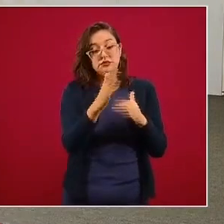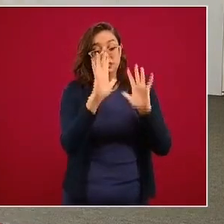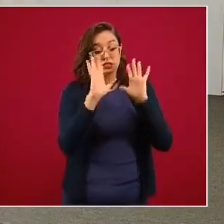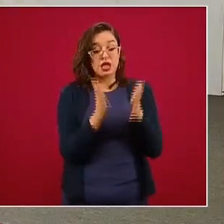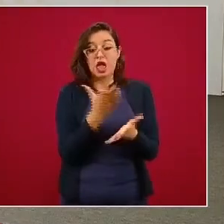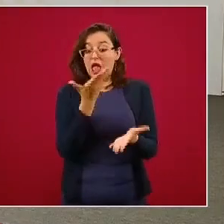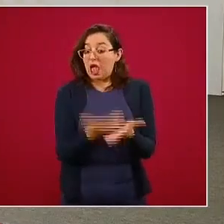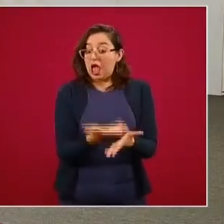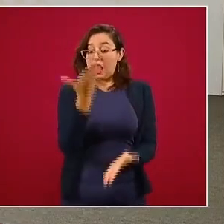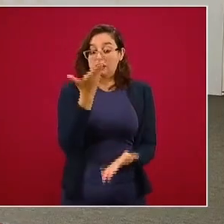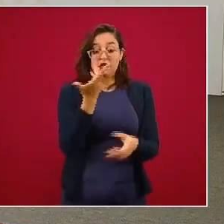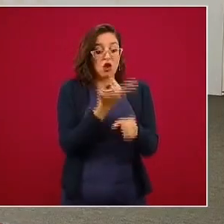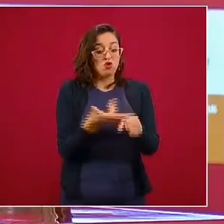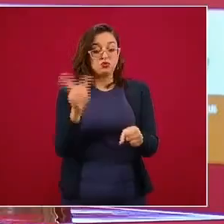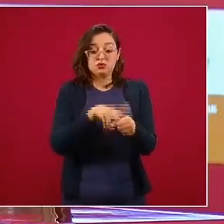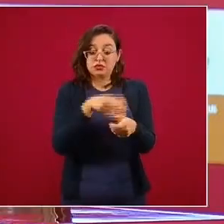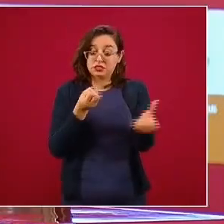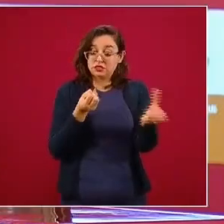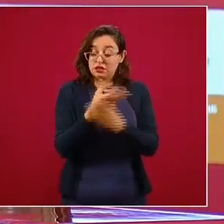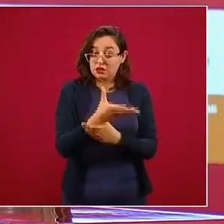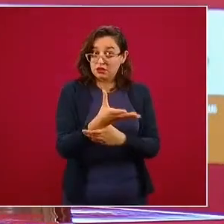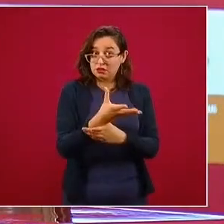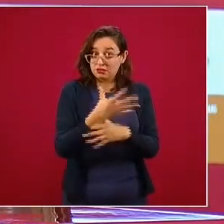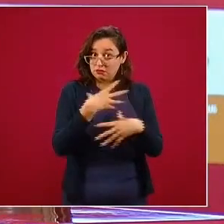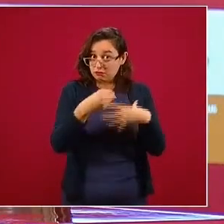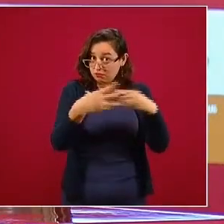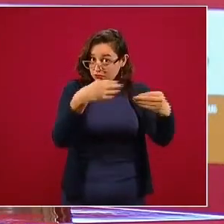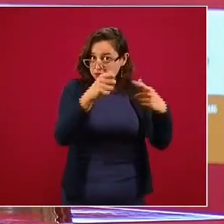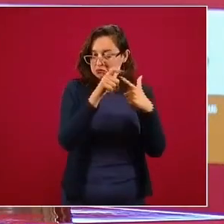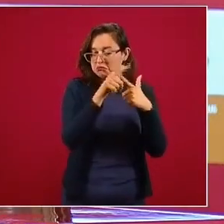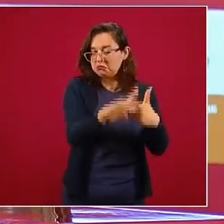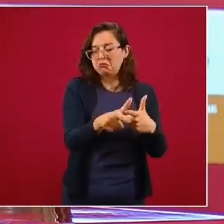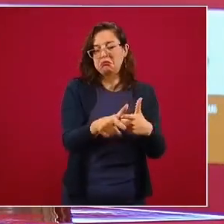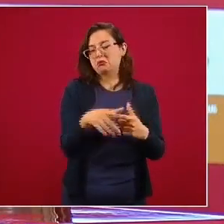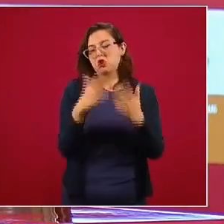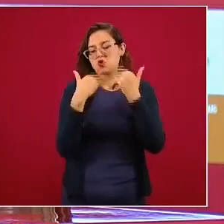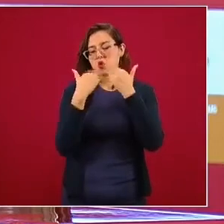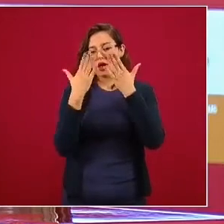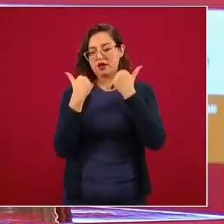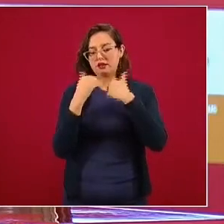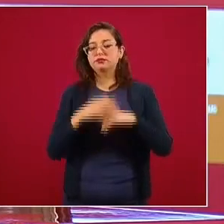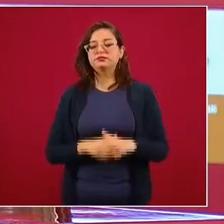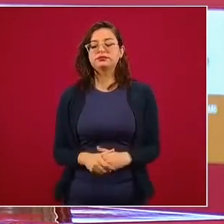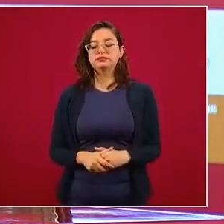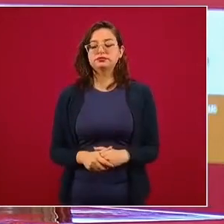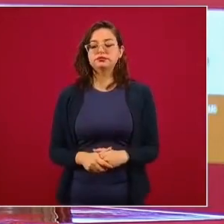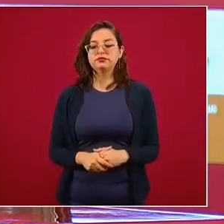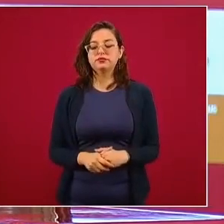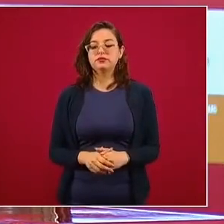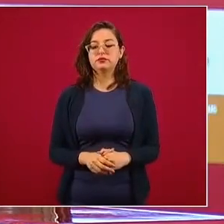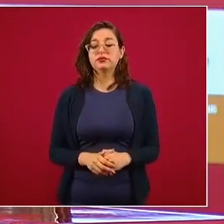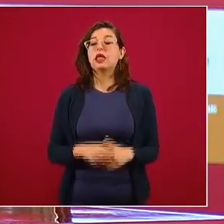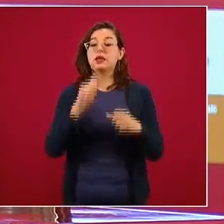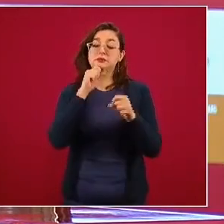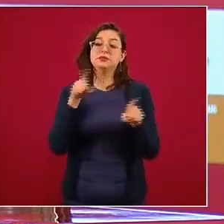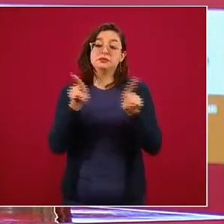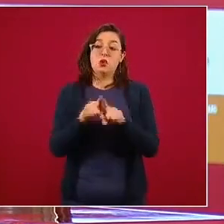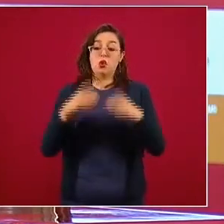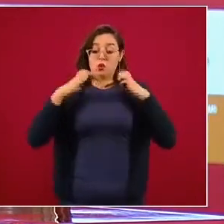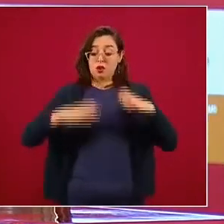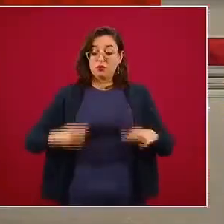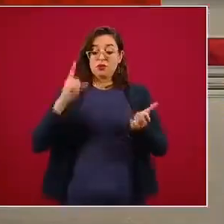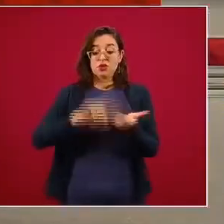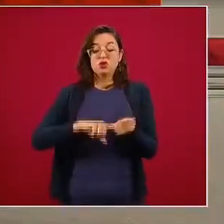alta ya no excretan los virus. Y hay una variable que es importante, que es la cantidad de virus que inicialmente se